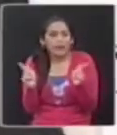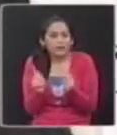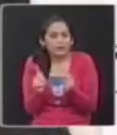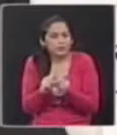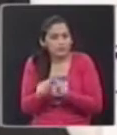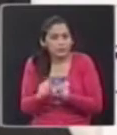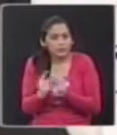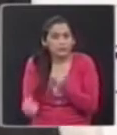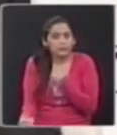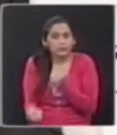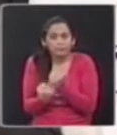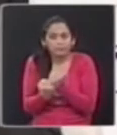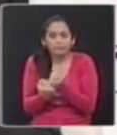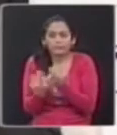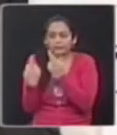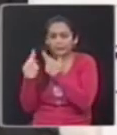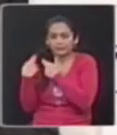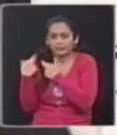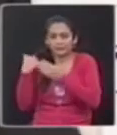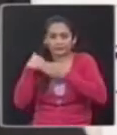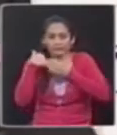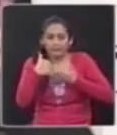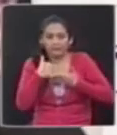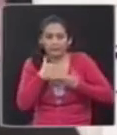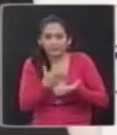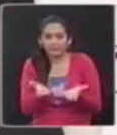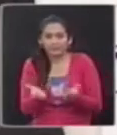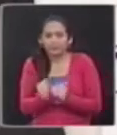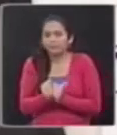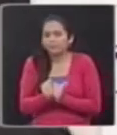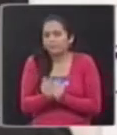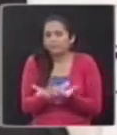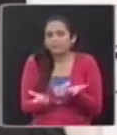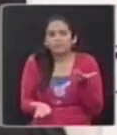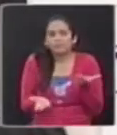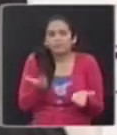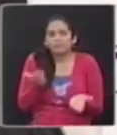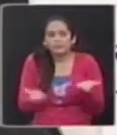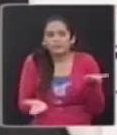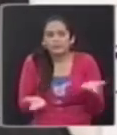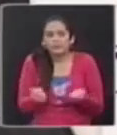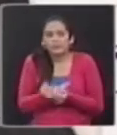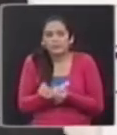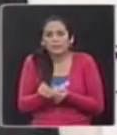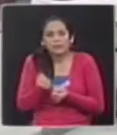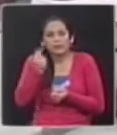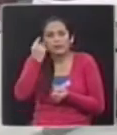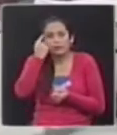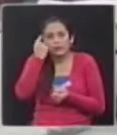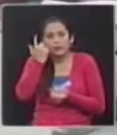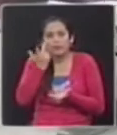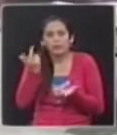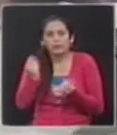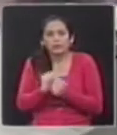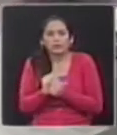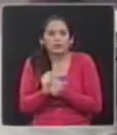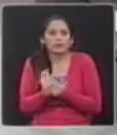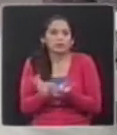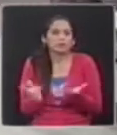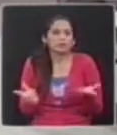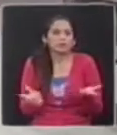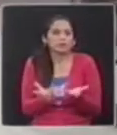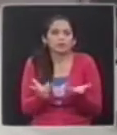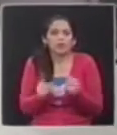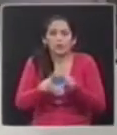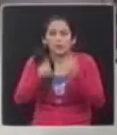empresas tienen una responsabilidad social. No podemos hablar del conjunto total, porque obviamente el ideal sería que todas